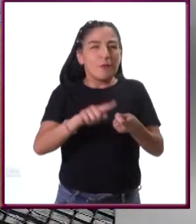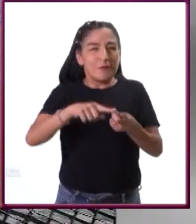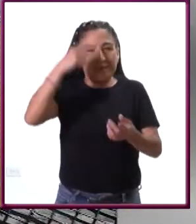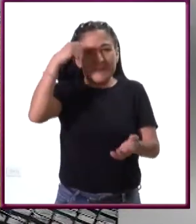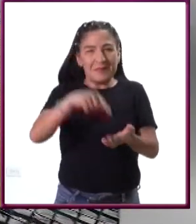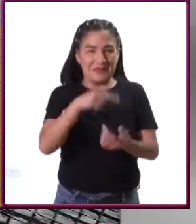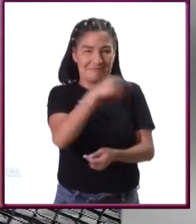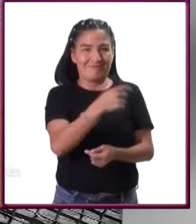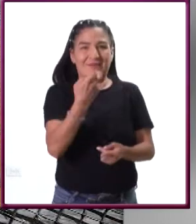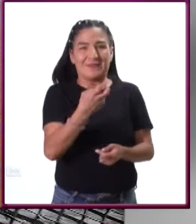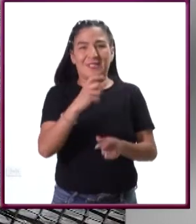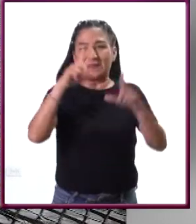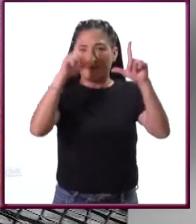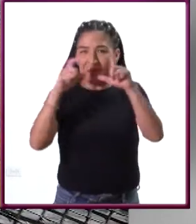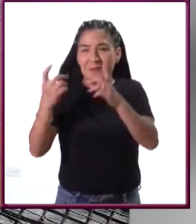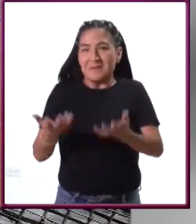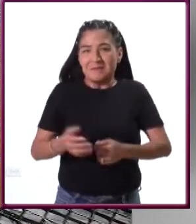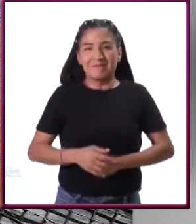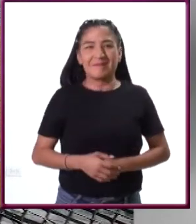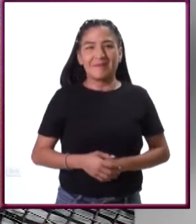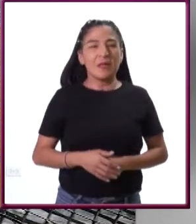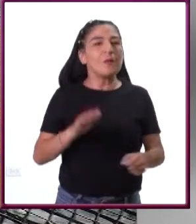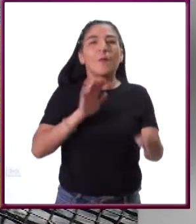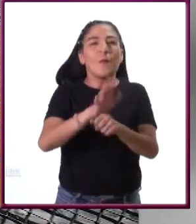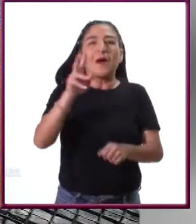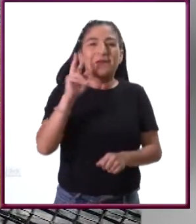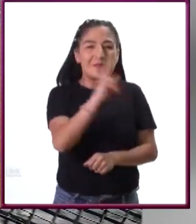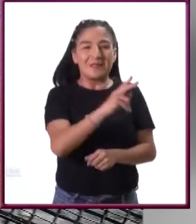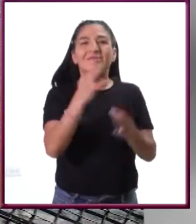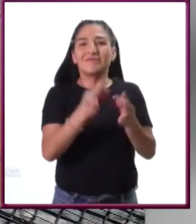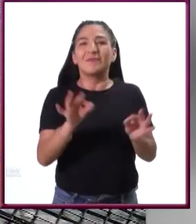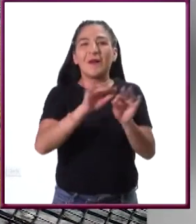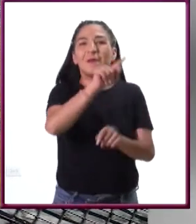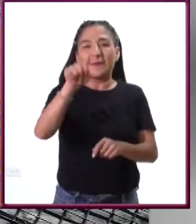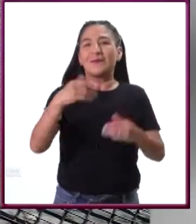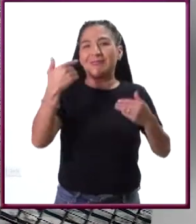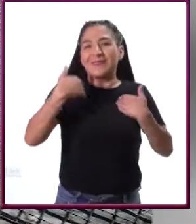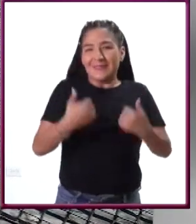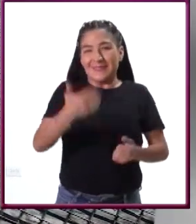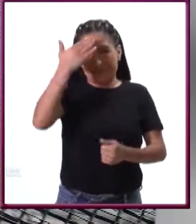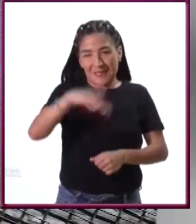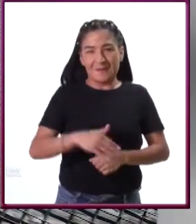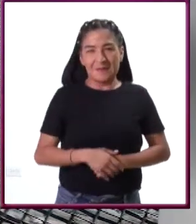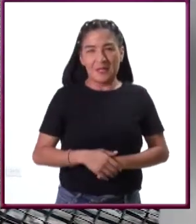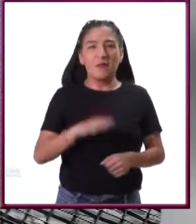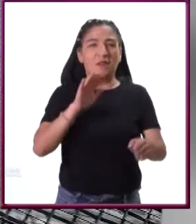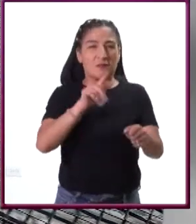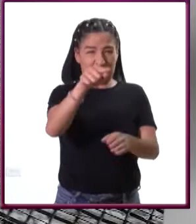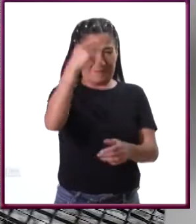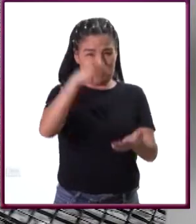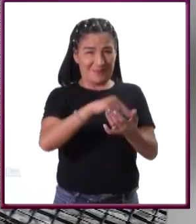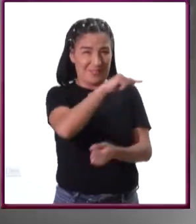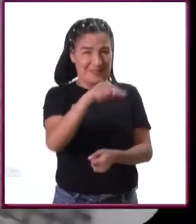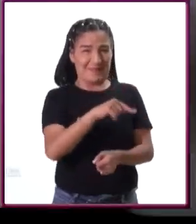fotografía? ¿Qué elementos reconoces? ¿Crees que la escena es real o que fue